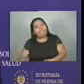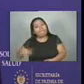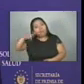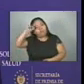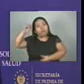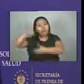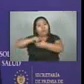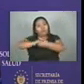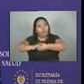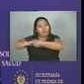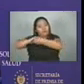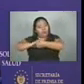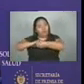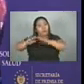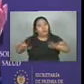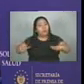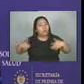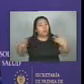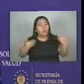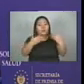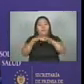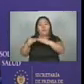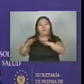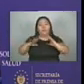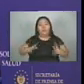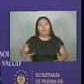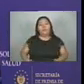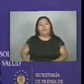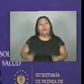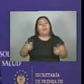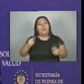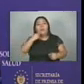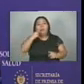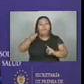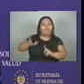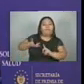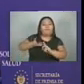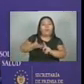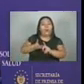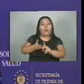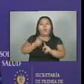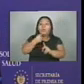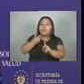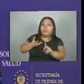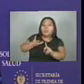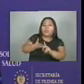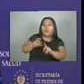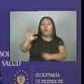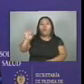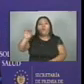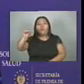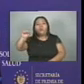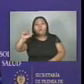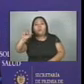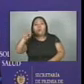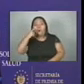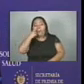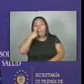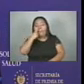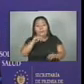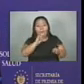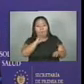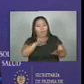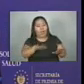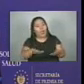coordinado impulsado por instituciones gubernamentales varias, liderados o bajo el liderazgo de Fosalud, a quienes estamos muy agradecidos